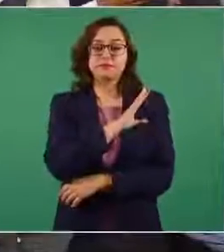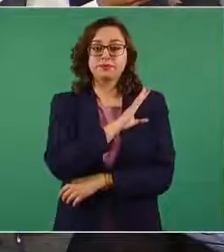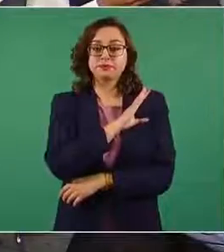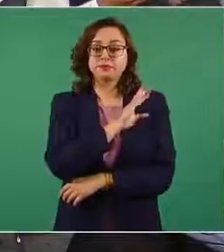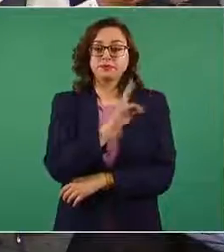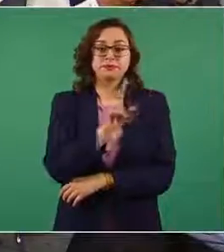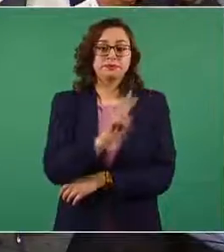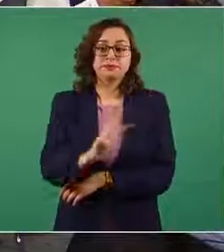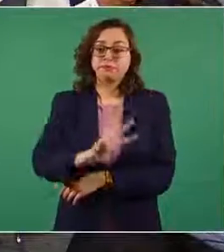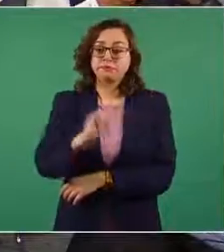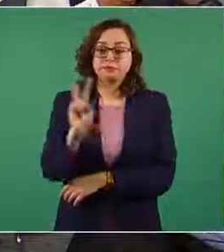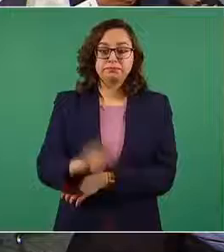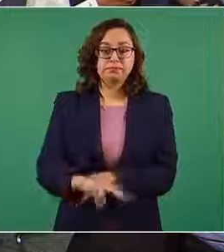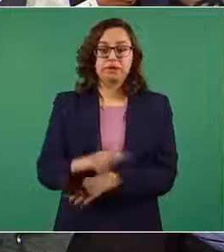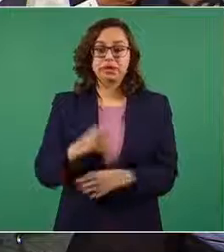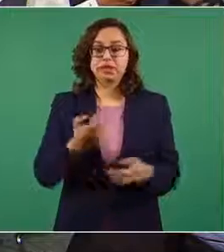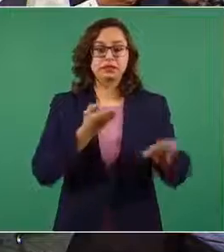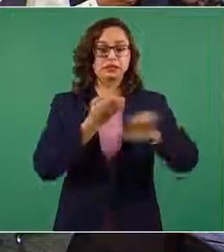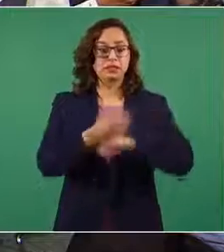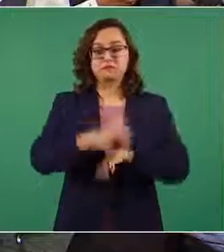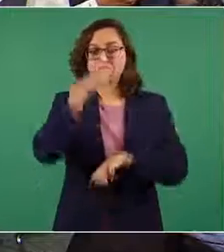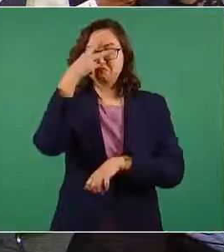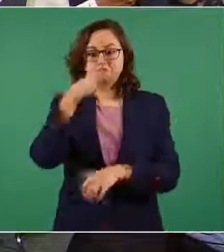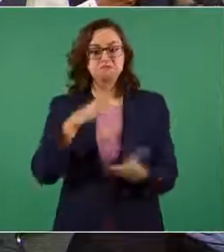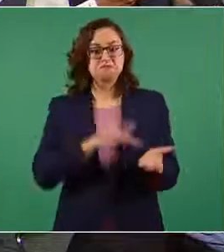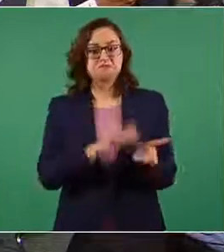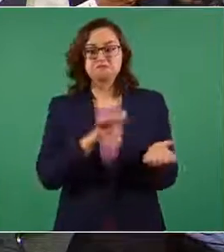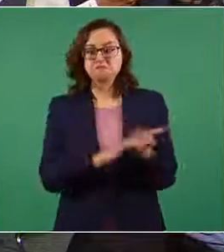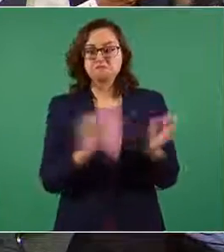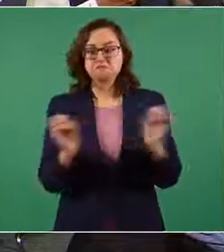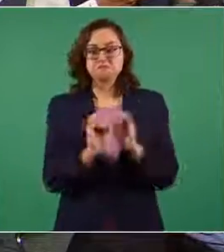porque a nivel local, digo, en el Estado de México